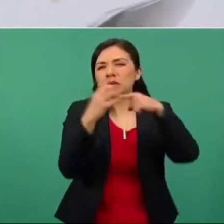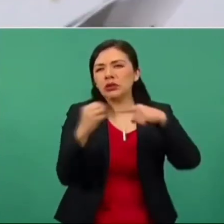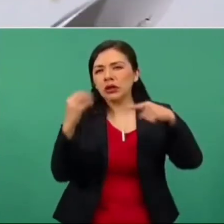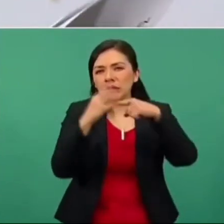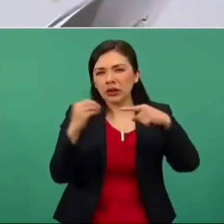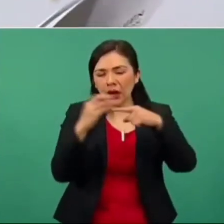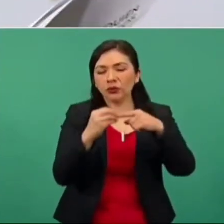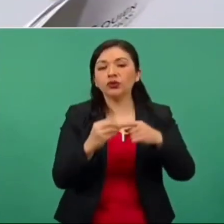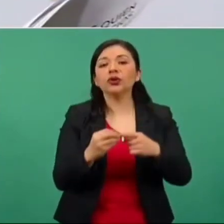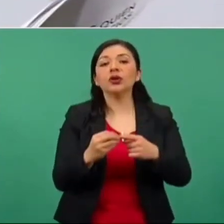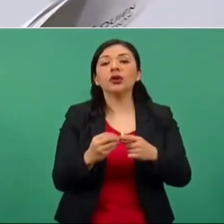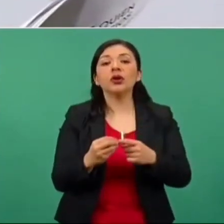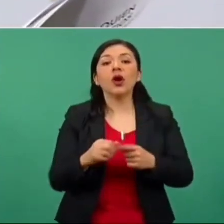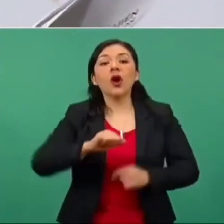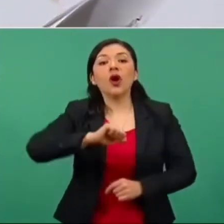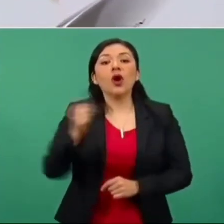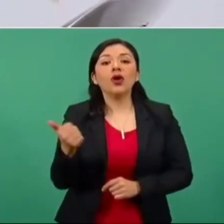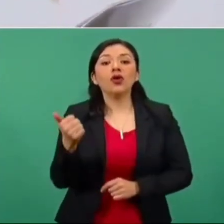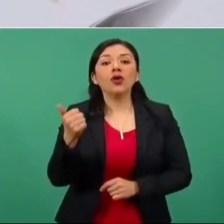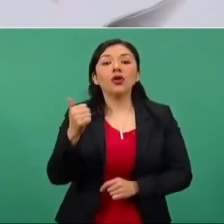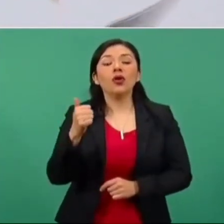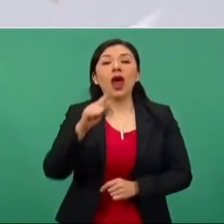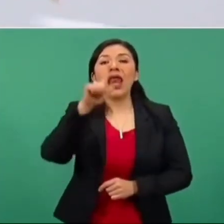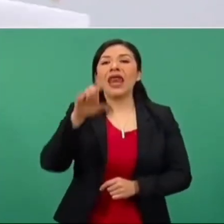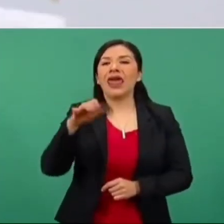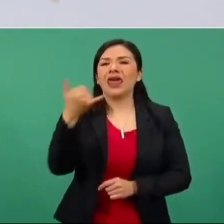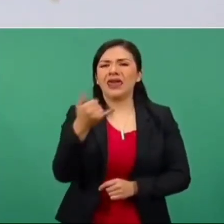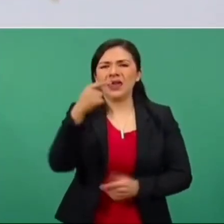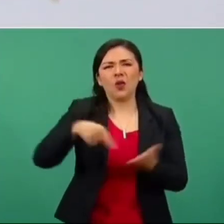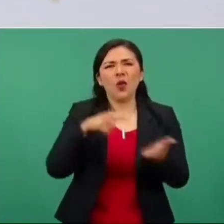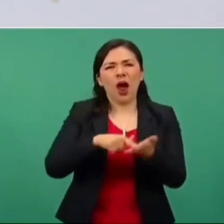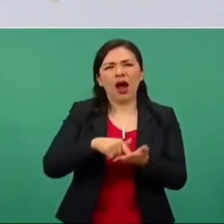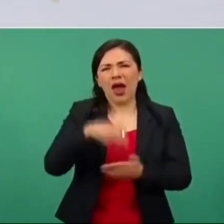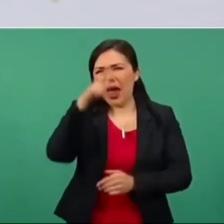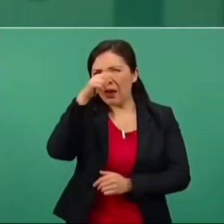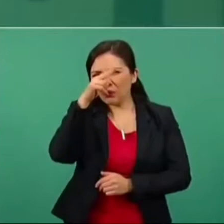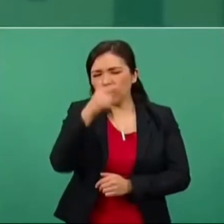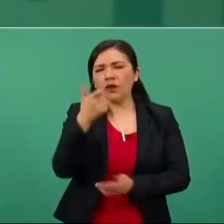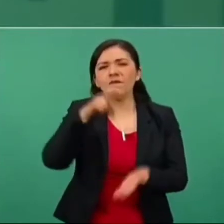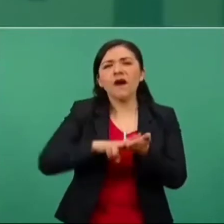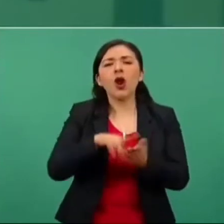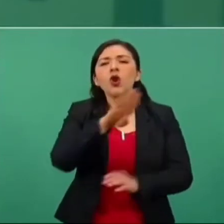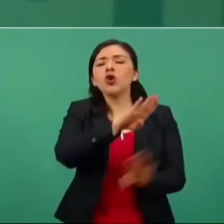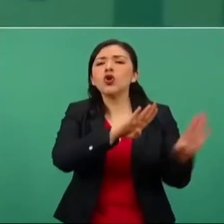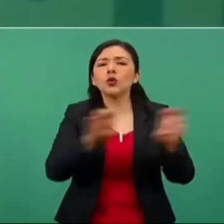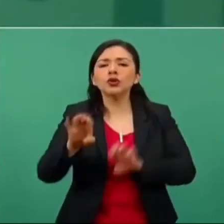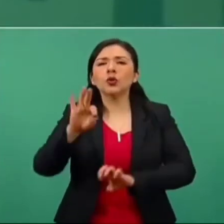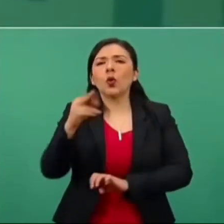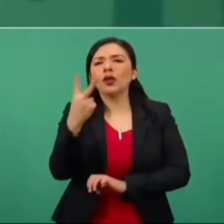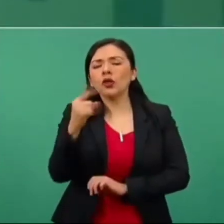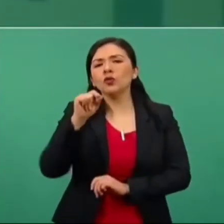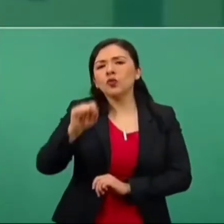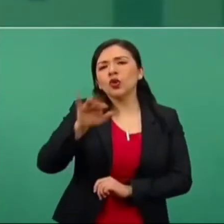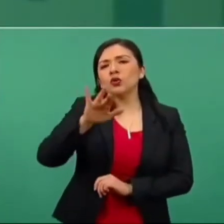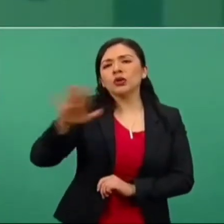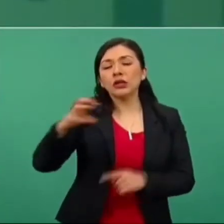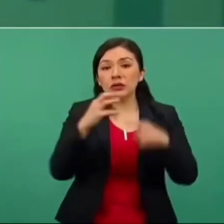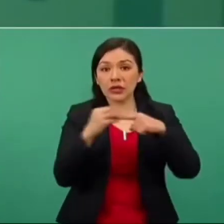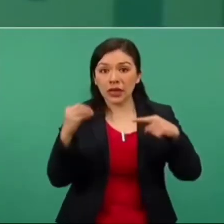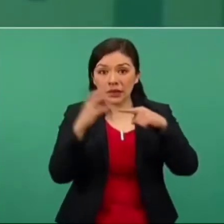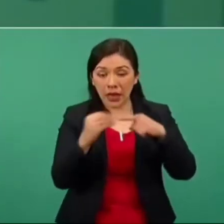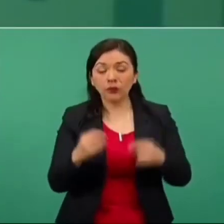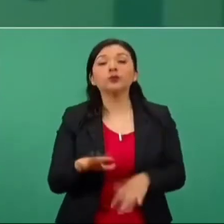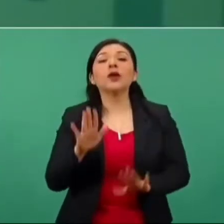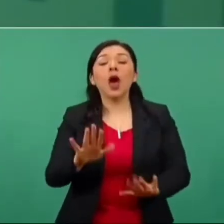centavos. Y Ley en Hermosillo, Sonora, novecientos cuarenta dos pesos con cincuenta y cinco centavos.